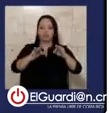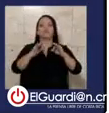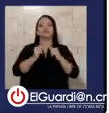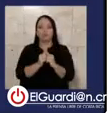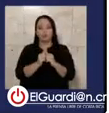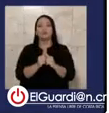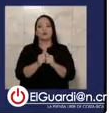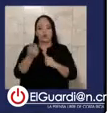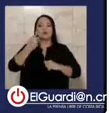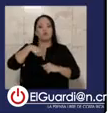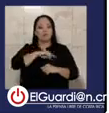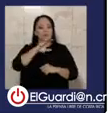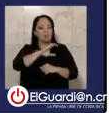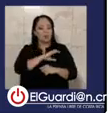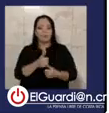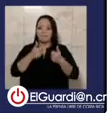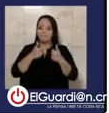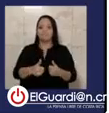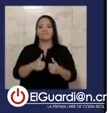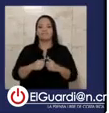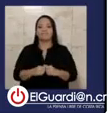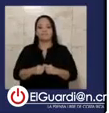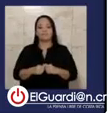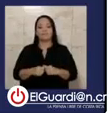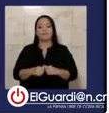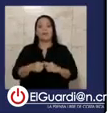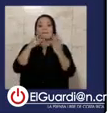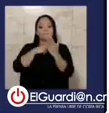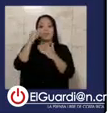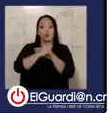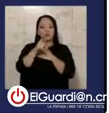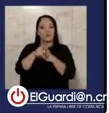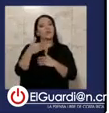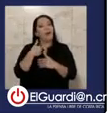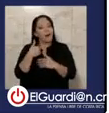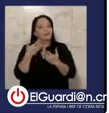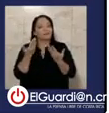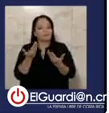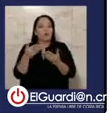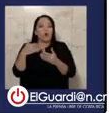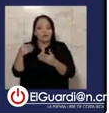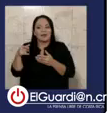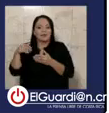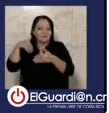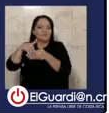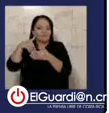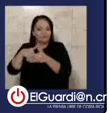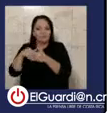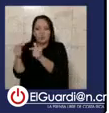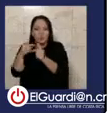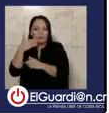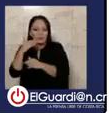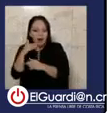de nuestra policía. Por supuesto, el proyecto tiene sus enemigos, señor presidente, así como los